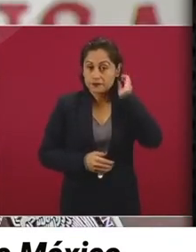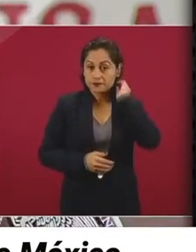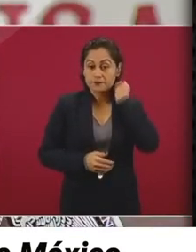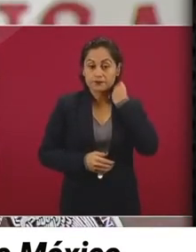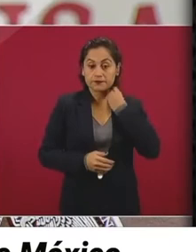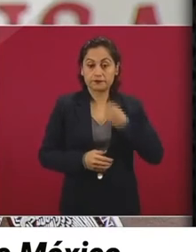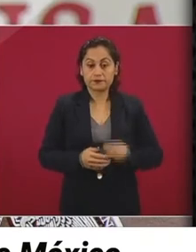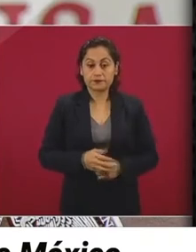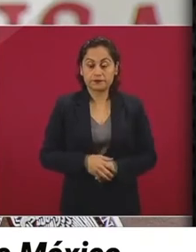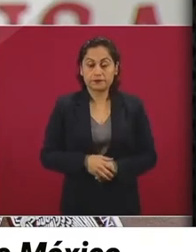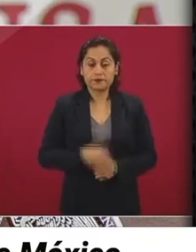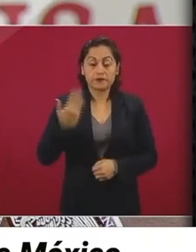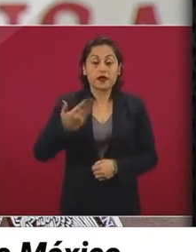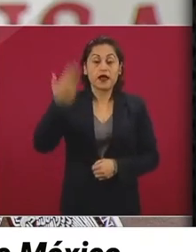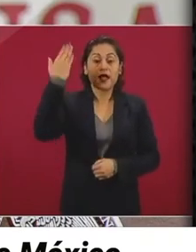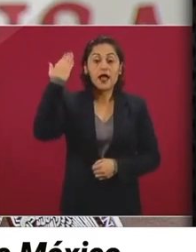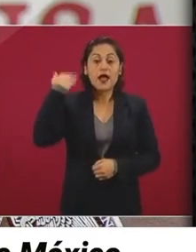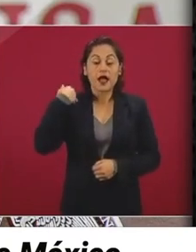arraigar